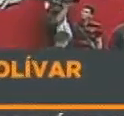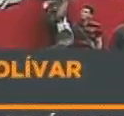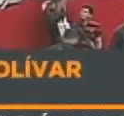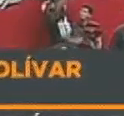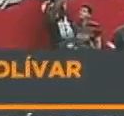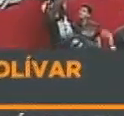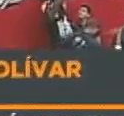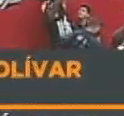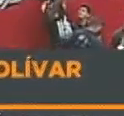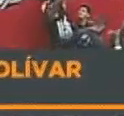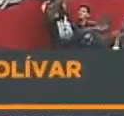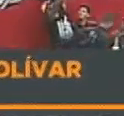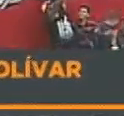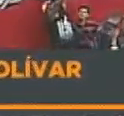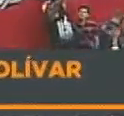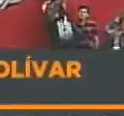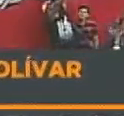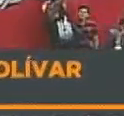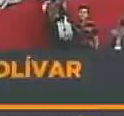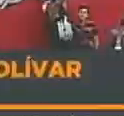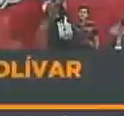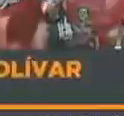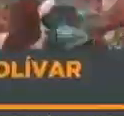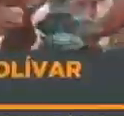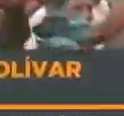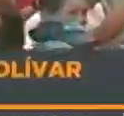Nicolás Maduro.